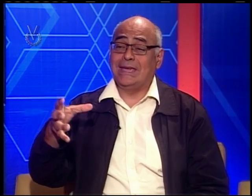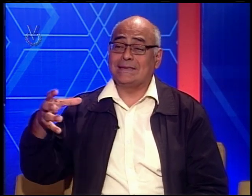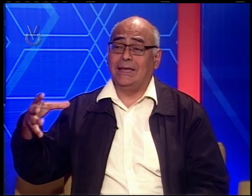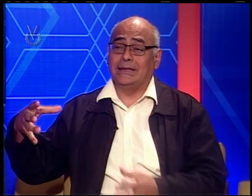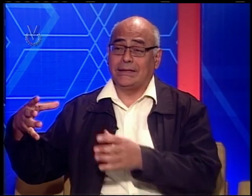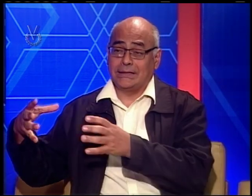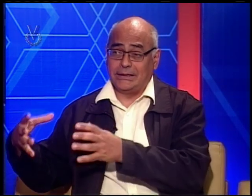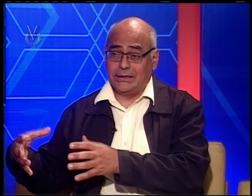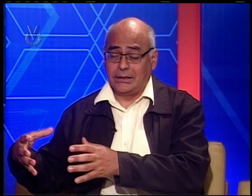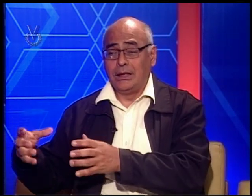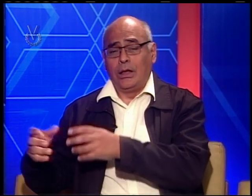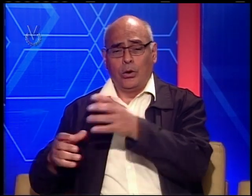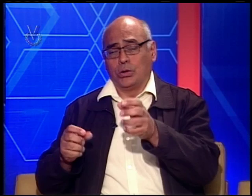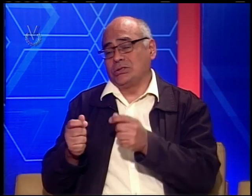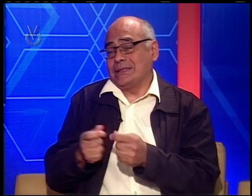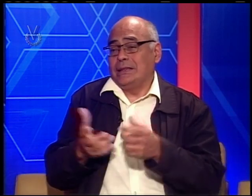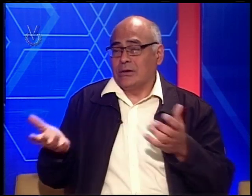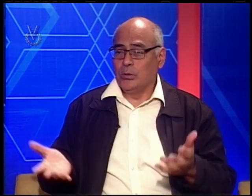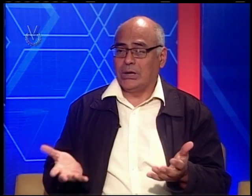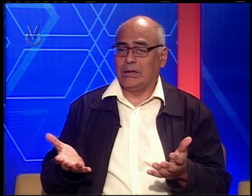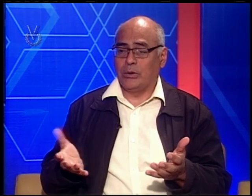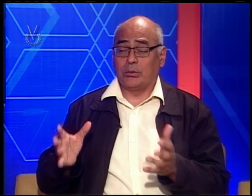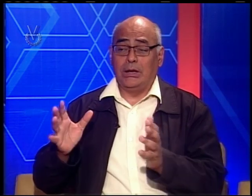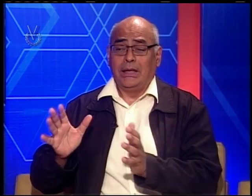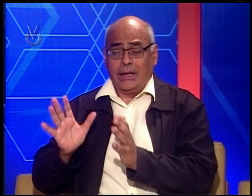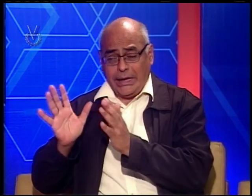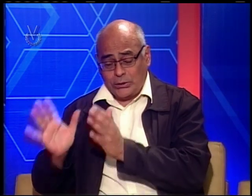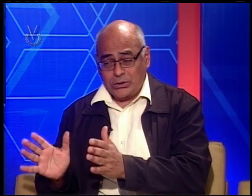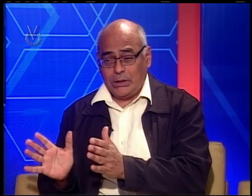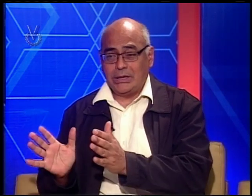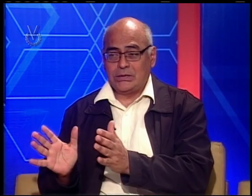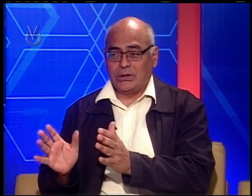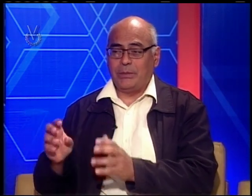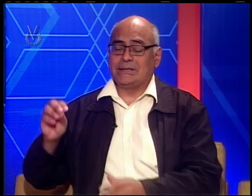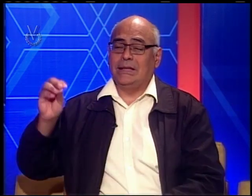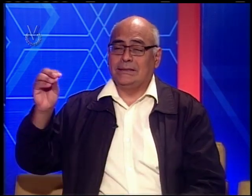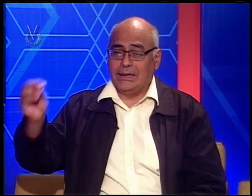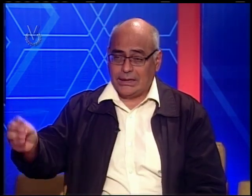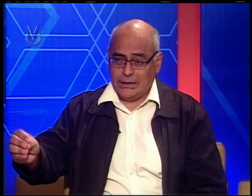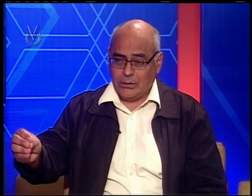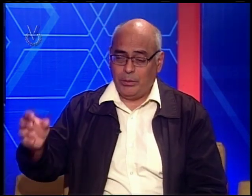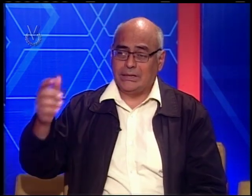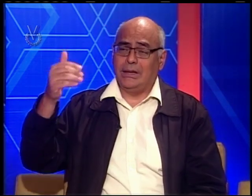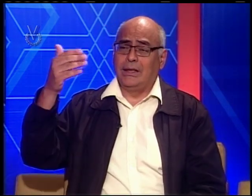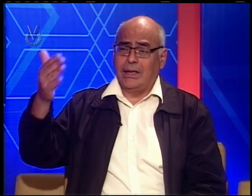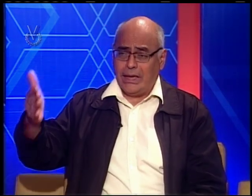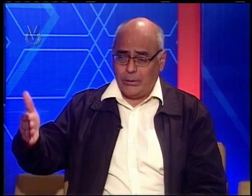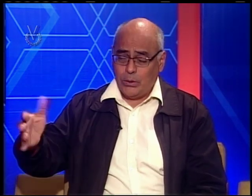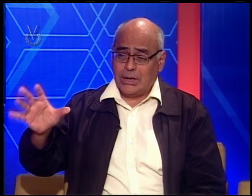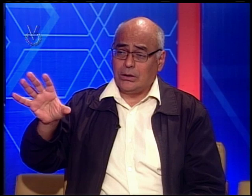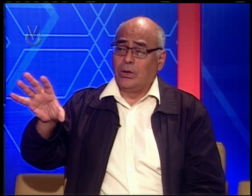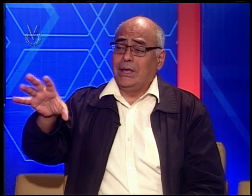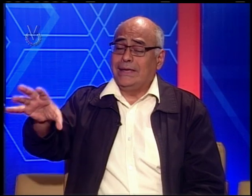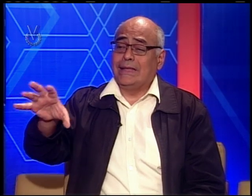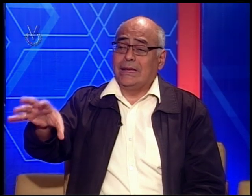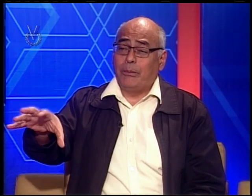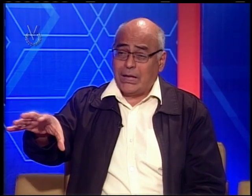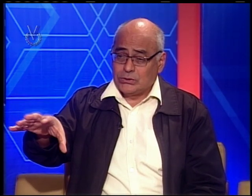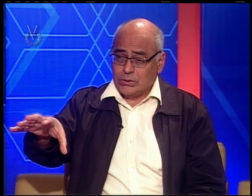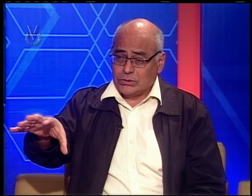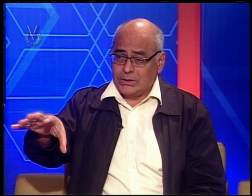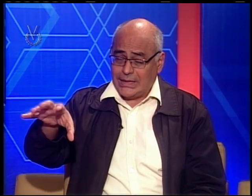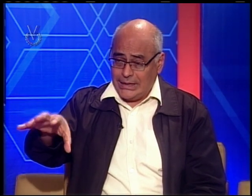sospechoso y ese es el que hay que atender. Los otros se atienden como una gripe normal. Esto tiene una atención especial, tiene que ir a un hospital, evaluarlo y